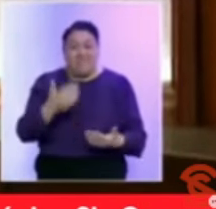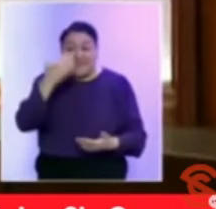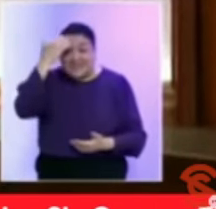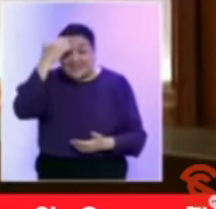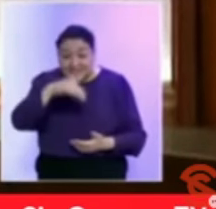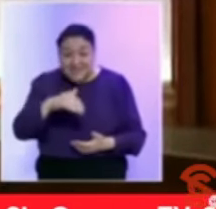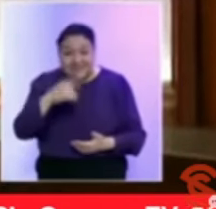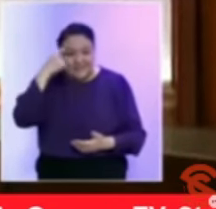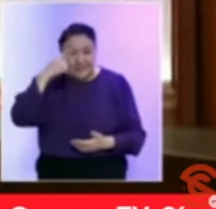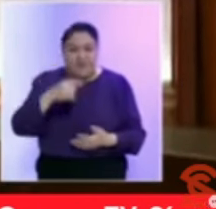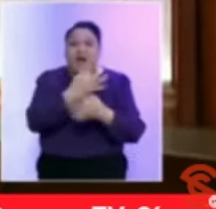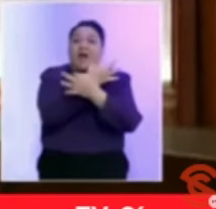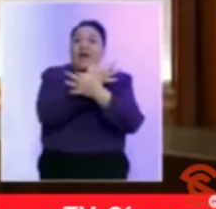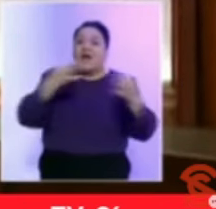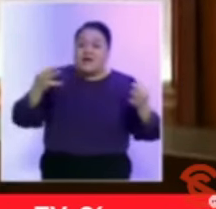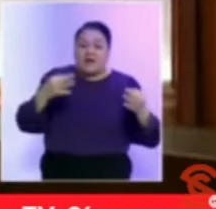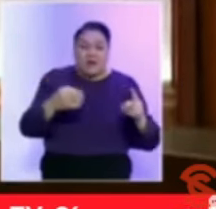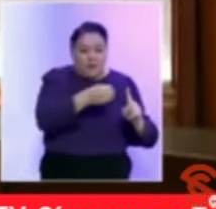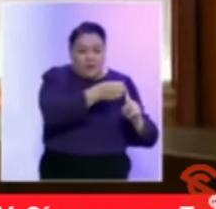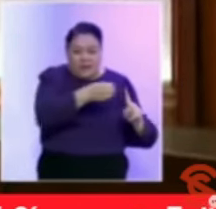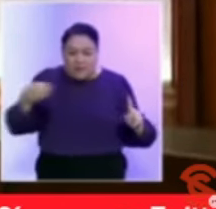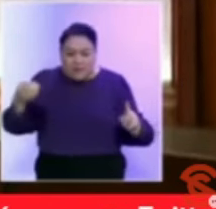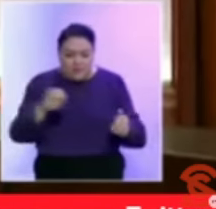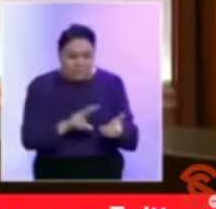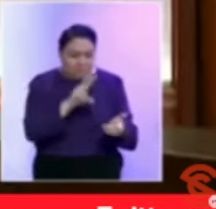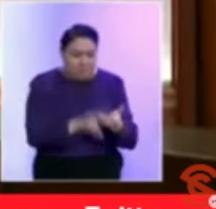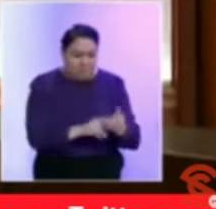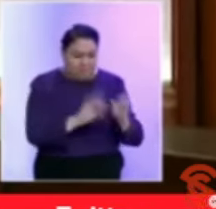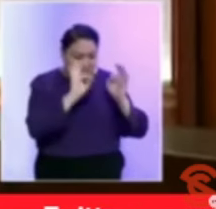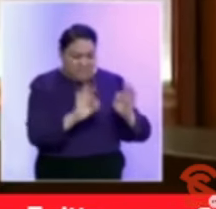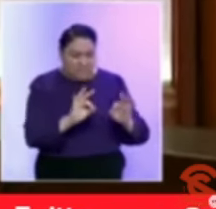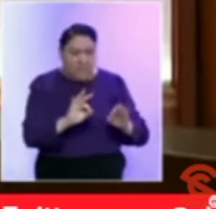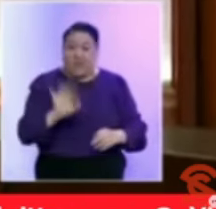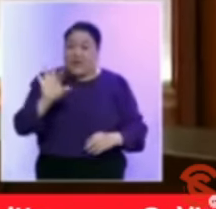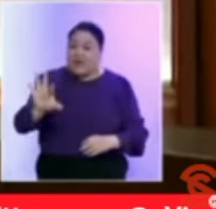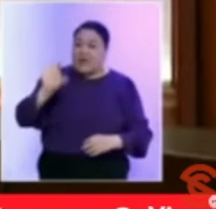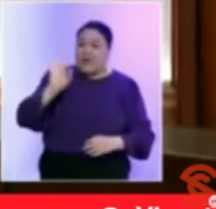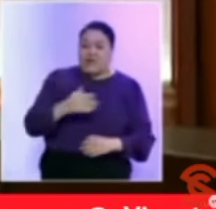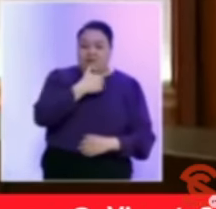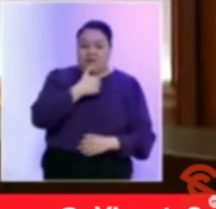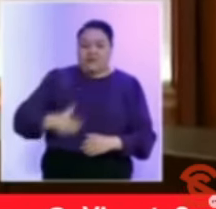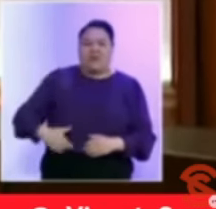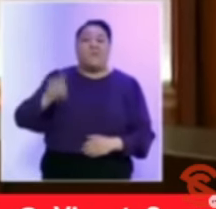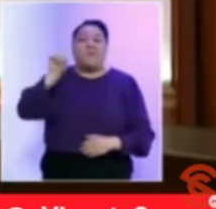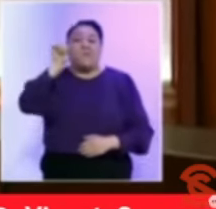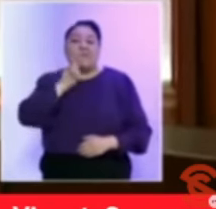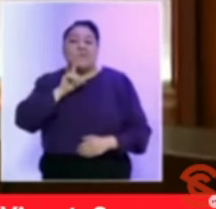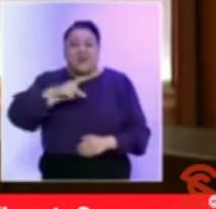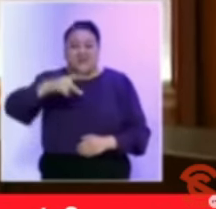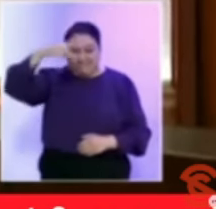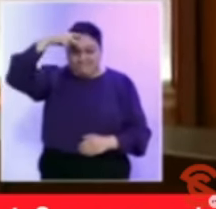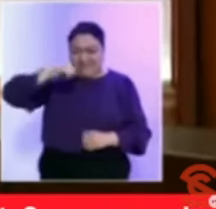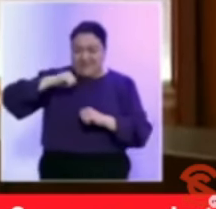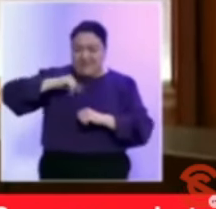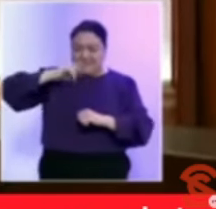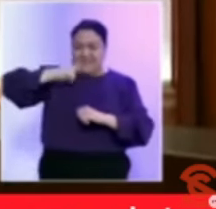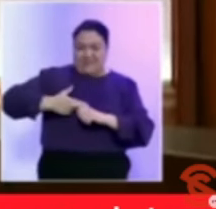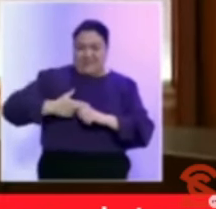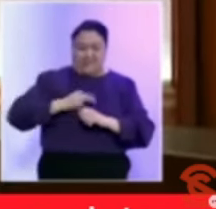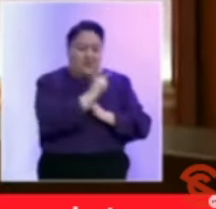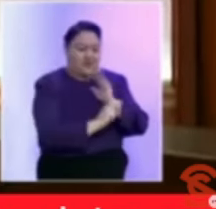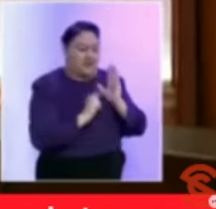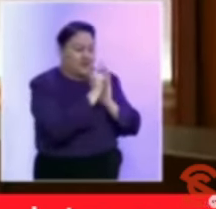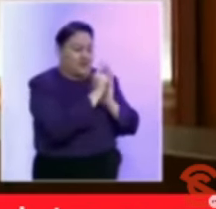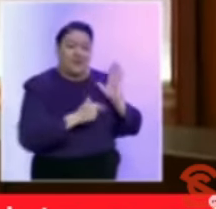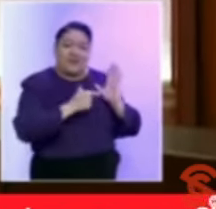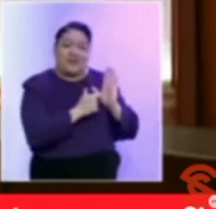hacer la declaración de validez y presidenta electa de los estados Unidos Mexicanos de conformidad con la Ley Orgánica